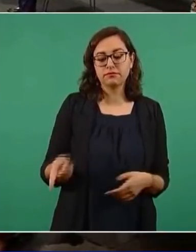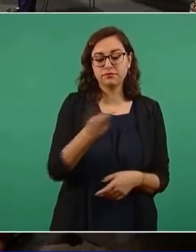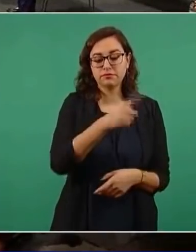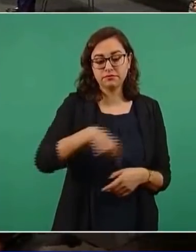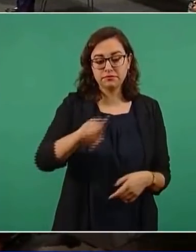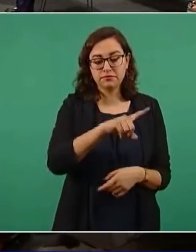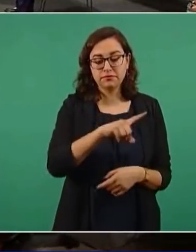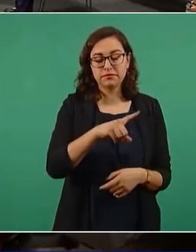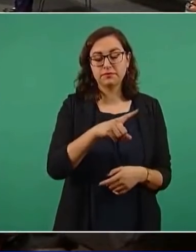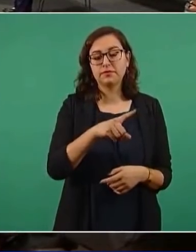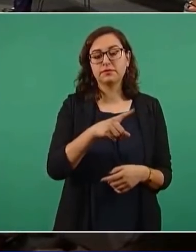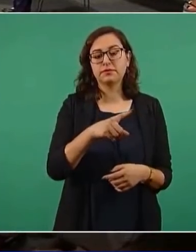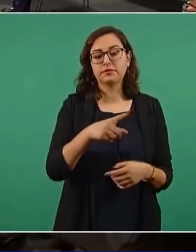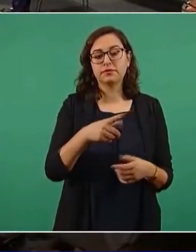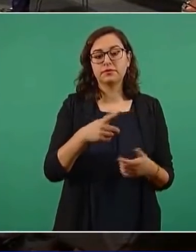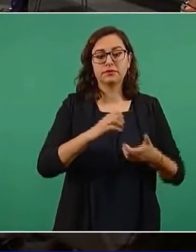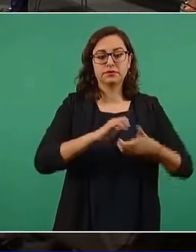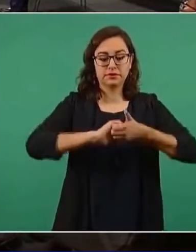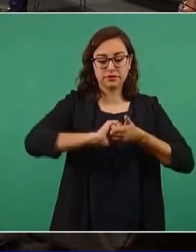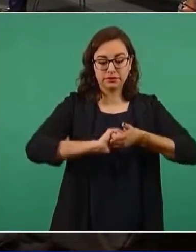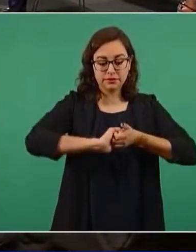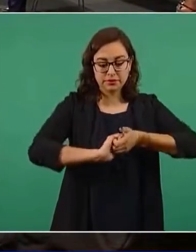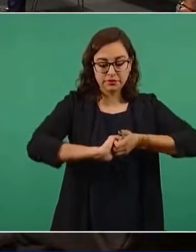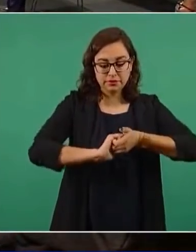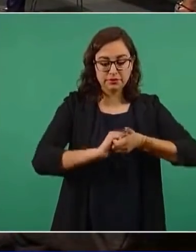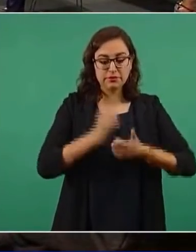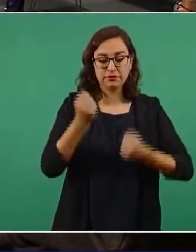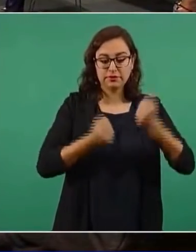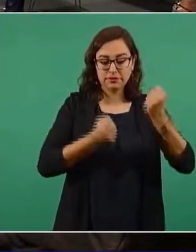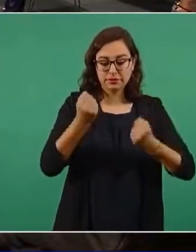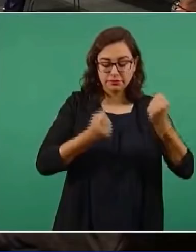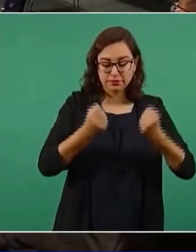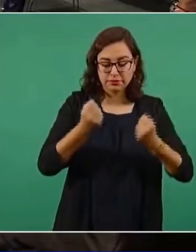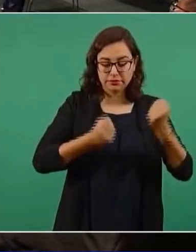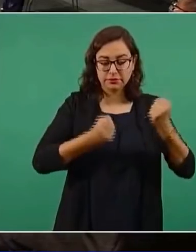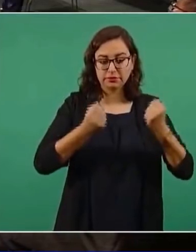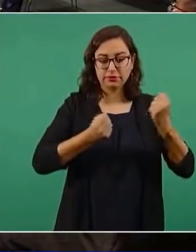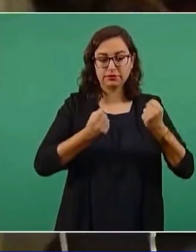operadores de tráilers, a los pilotos,